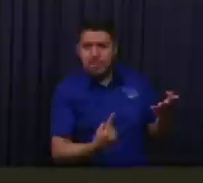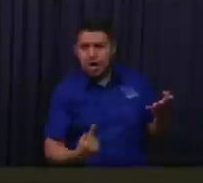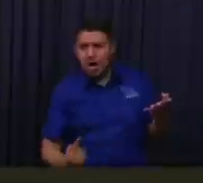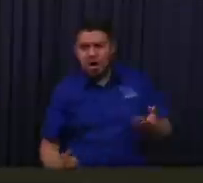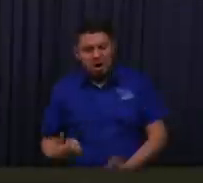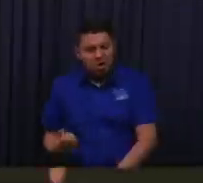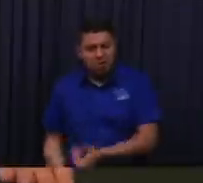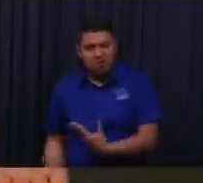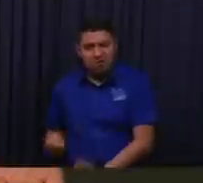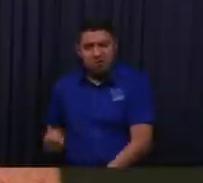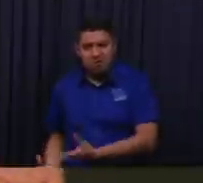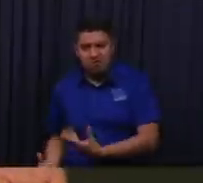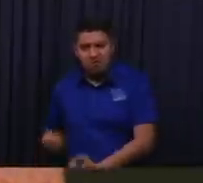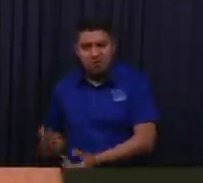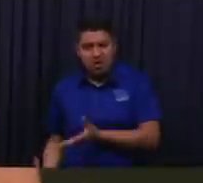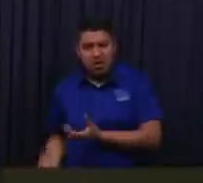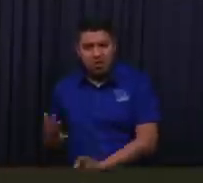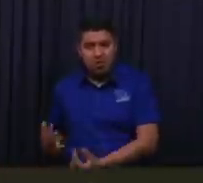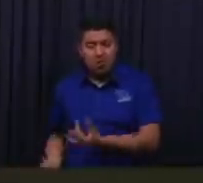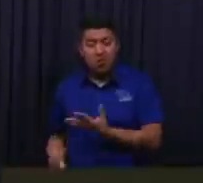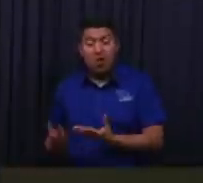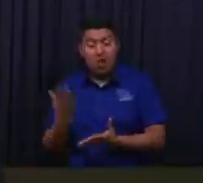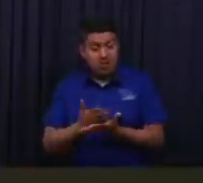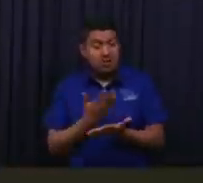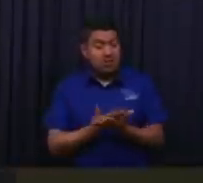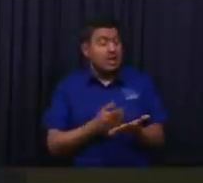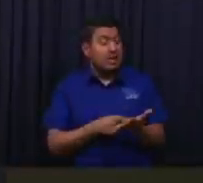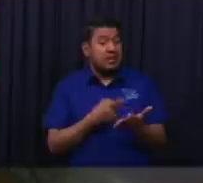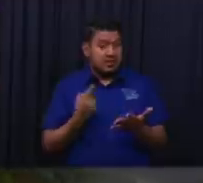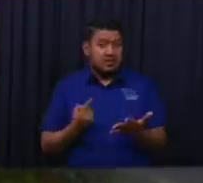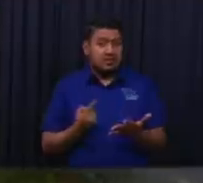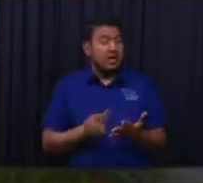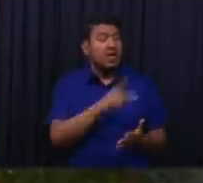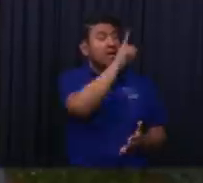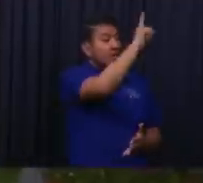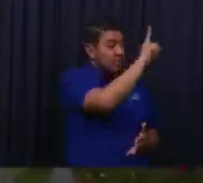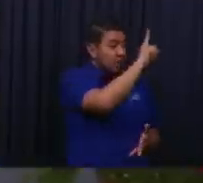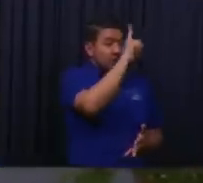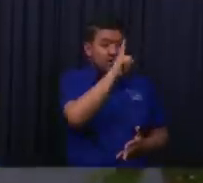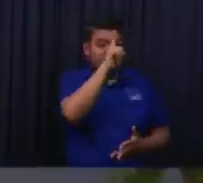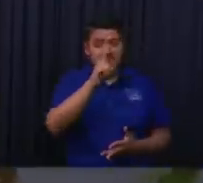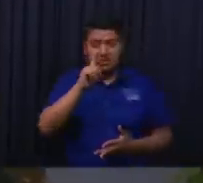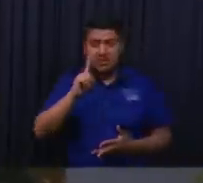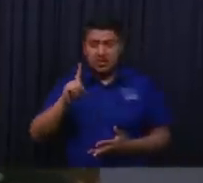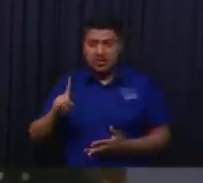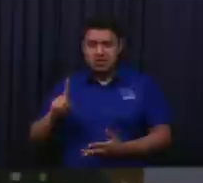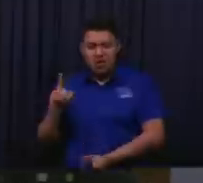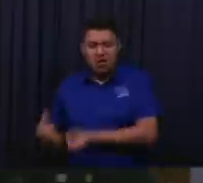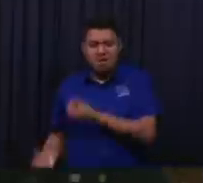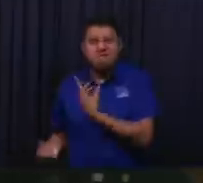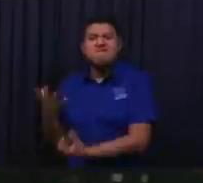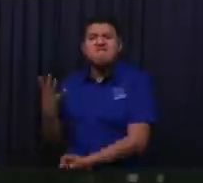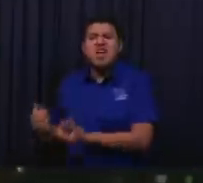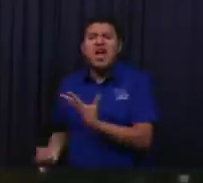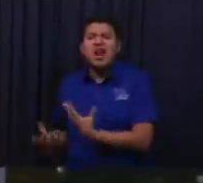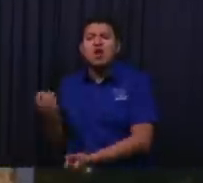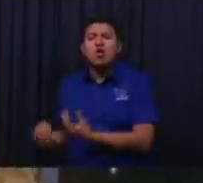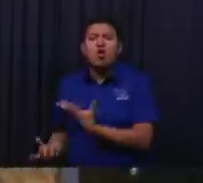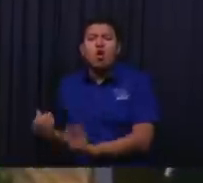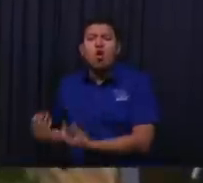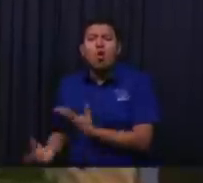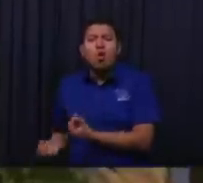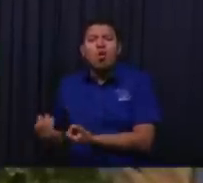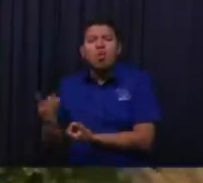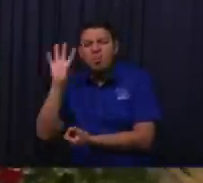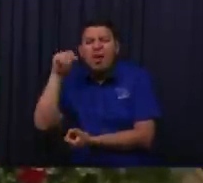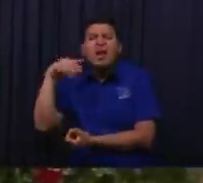¿Por qué razón? Porque lo dice 1 Pedro 3:18. Dice que Él descendió al infierno. Entonces Él baja al infierno. ¿Para